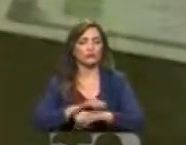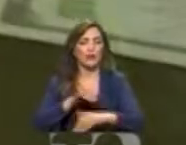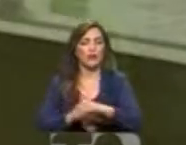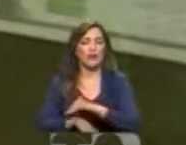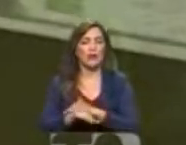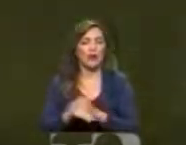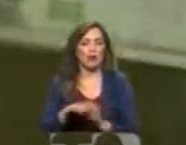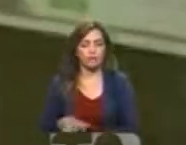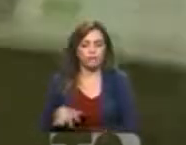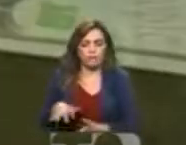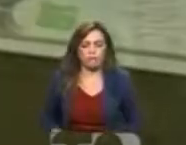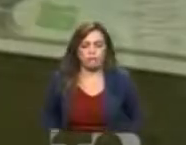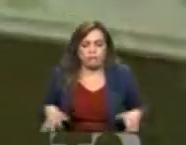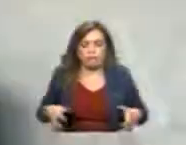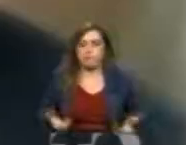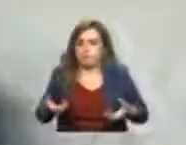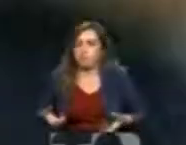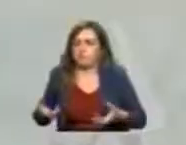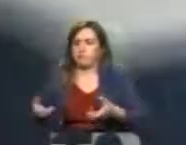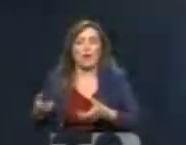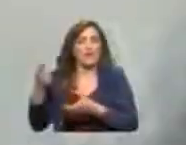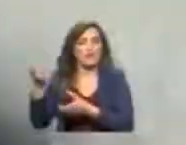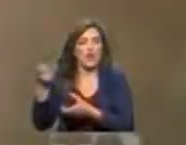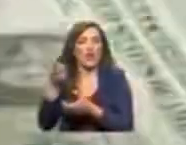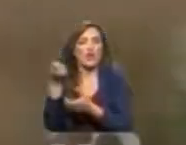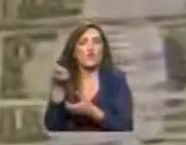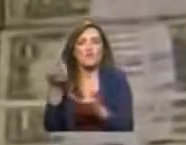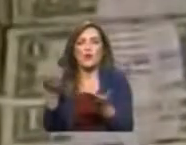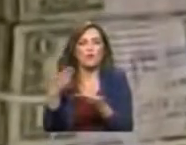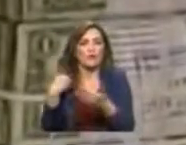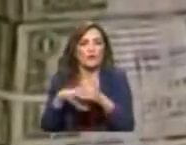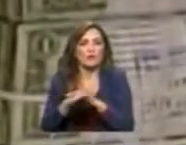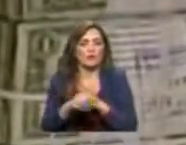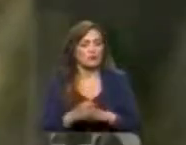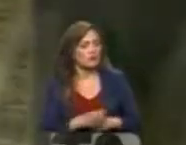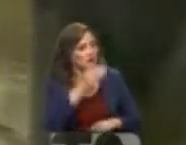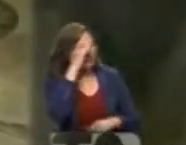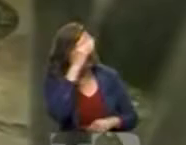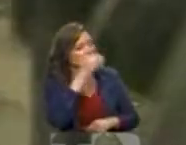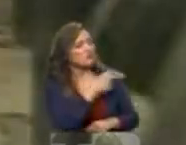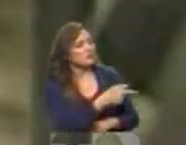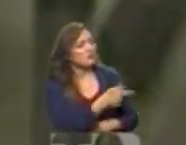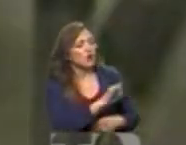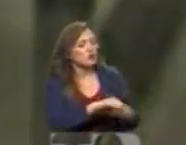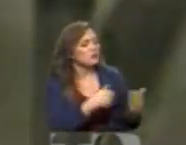intentaban ingresar dinero en efectivo a los Estados Unidos. Dinero cuya procedencia no